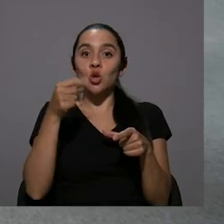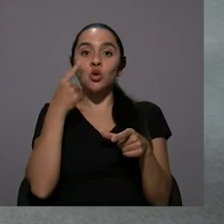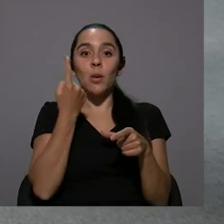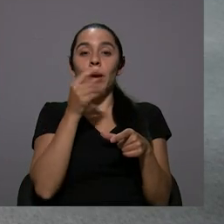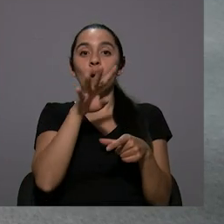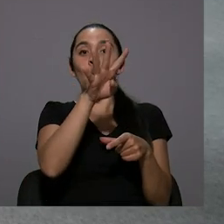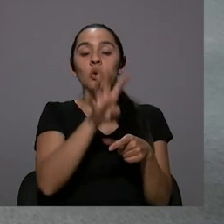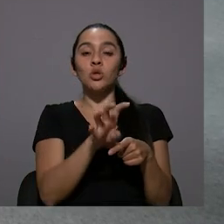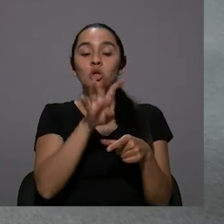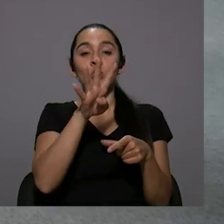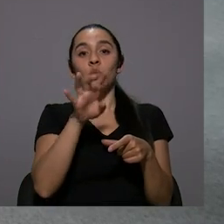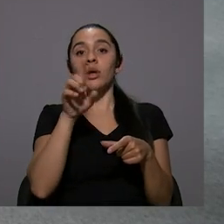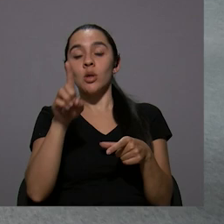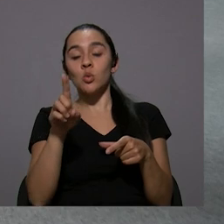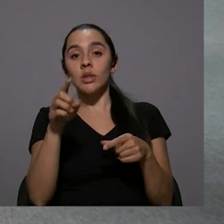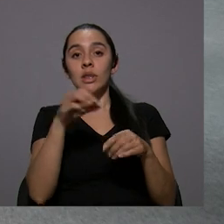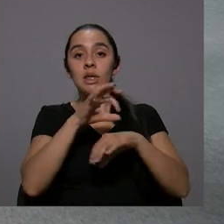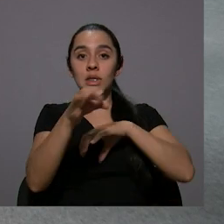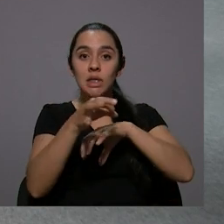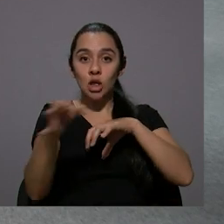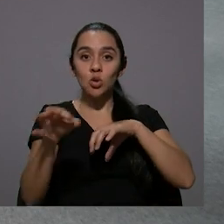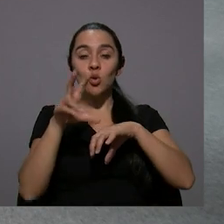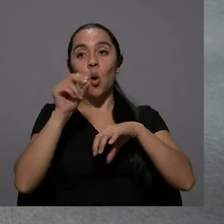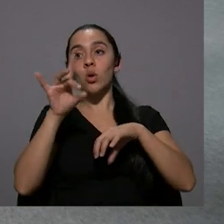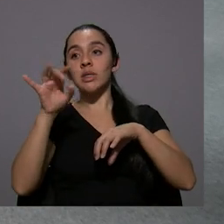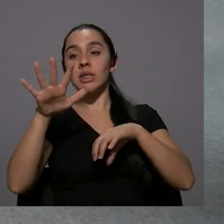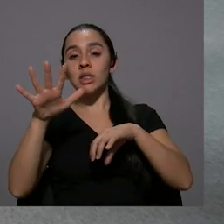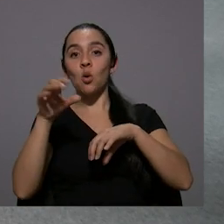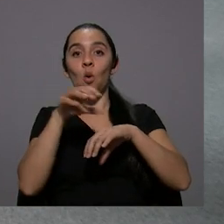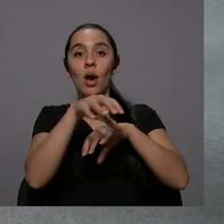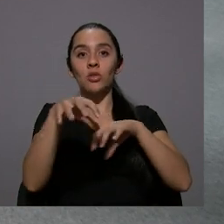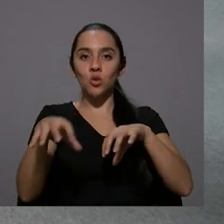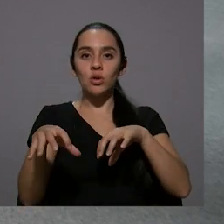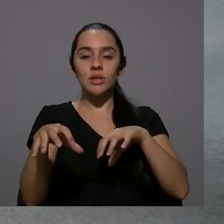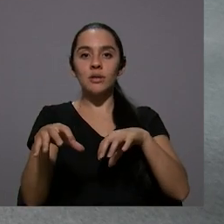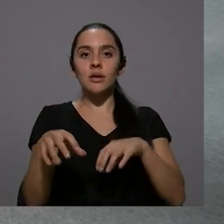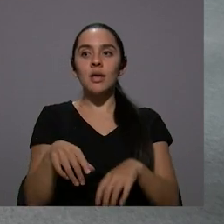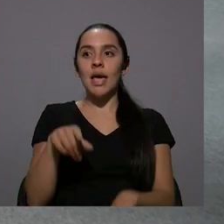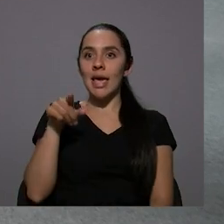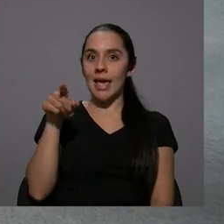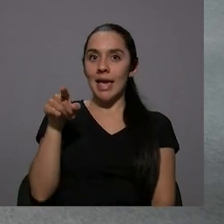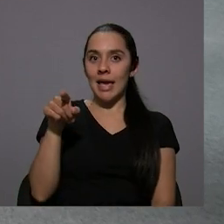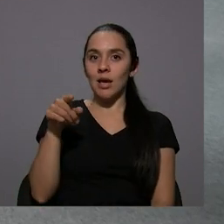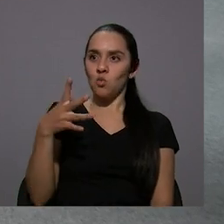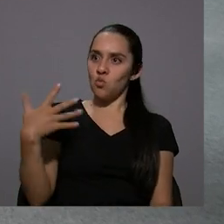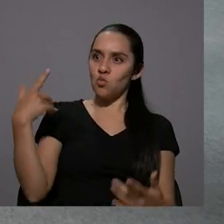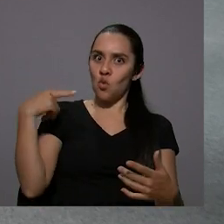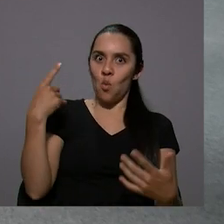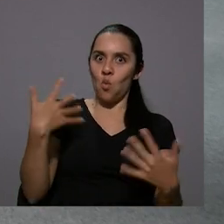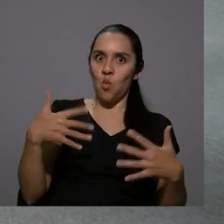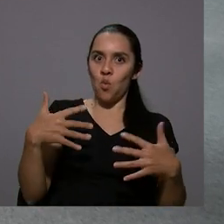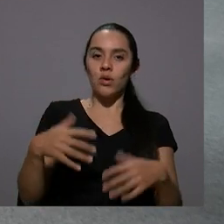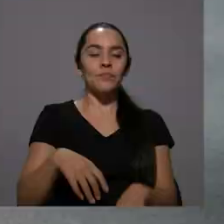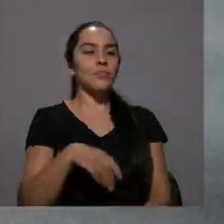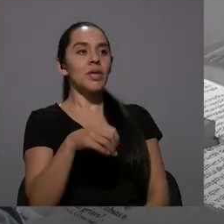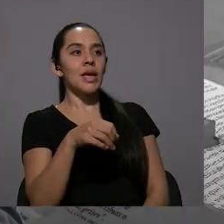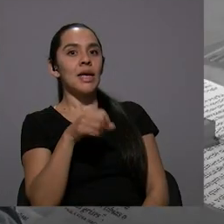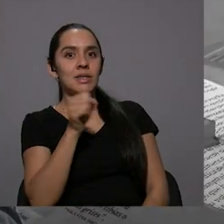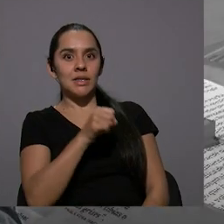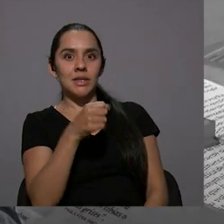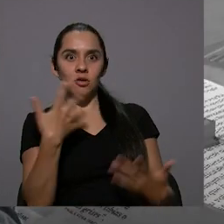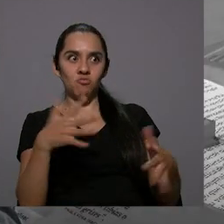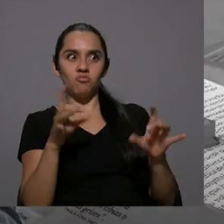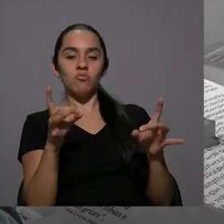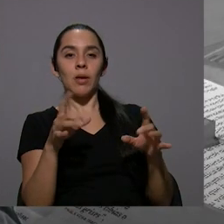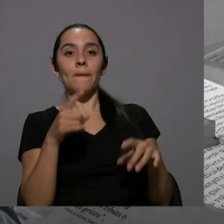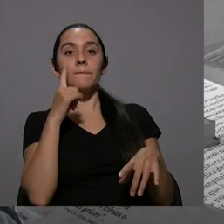491 distritos o para 84 o 85 cantones que hay ya verd entonces todo eso no solo nos reduce tiempos Pero